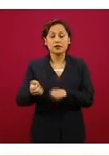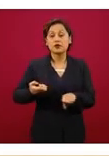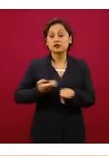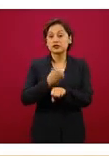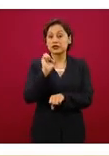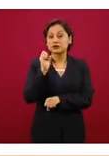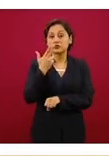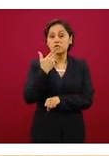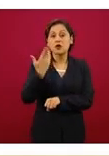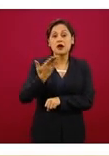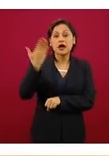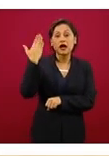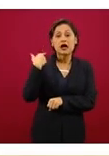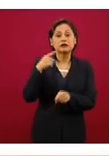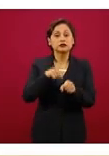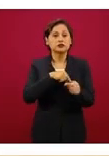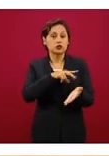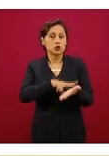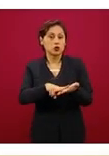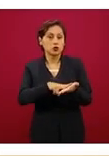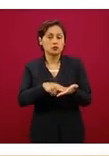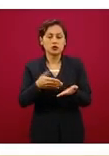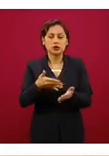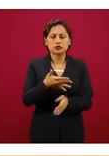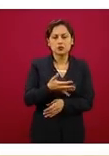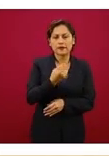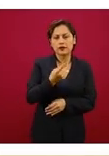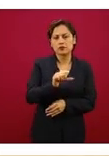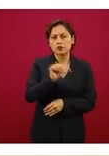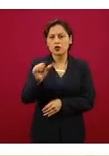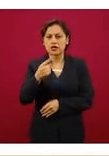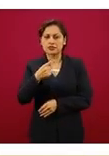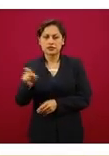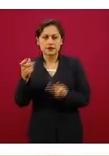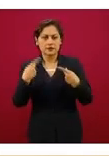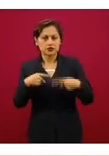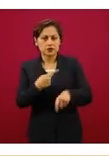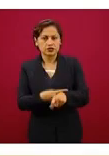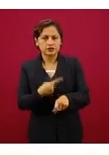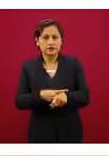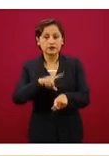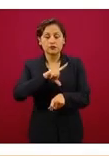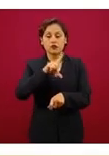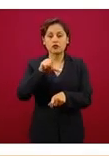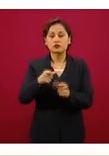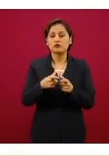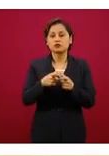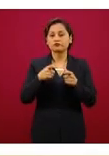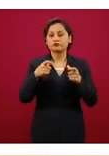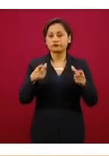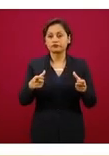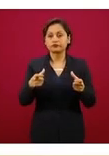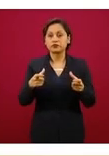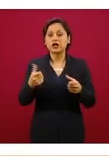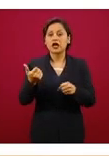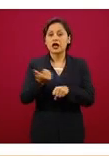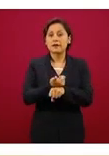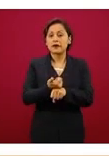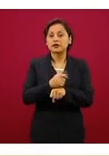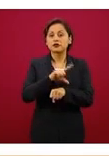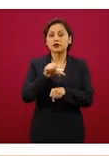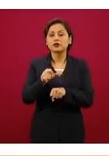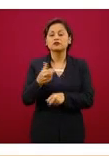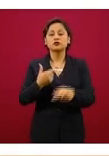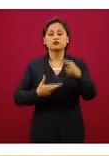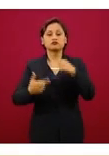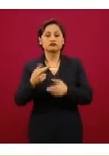estado en el color verde, que significa entre 51 y 100 casos, pero posteriormente pasó al amarillo y ahora ha regresado al verde. Esto es mucho